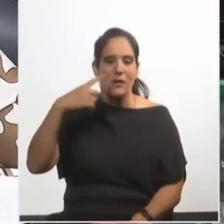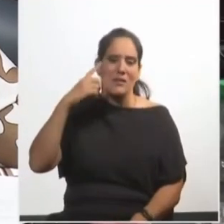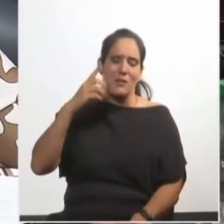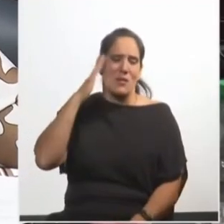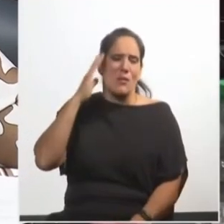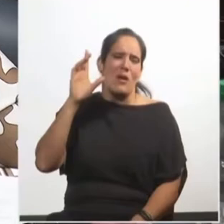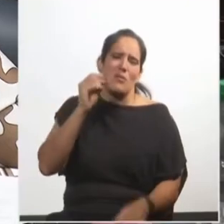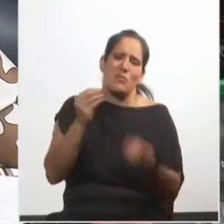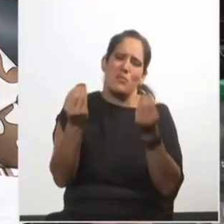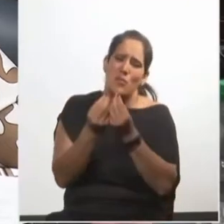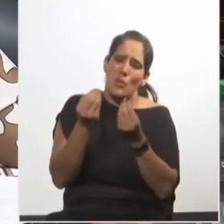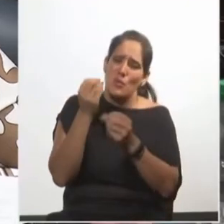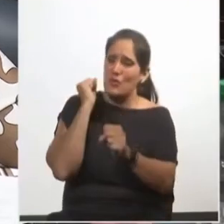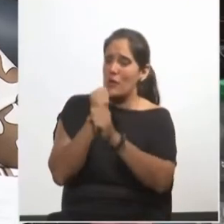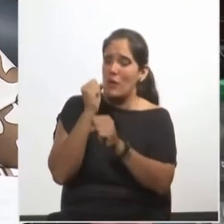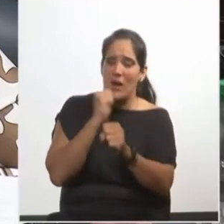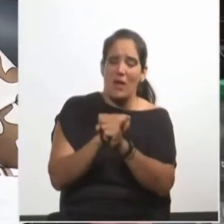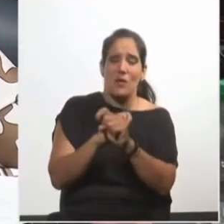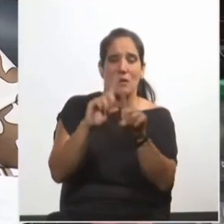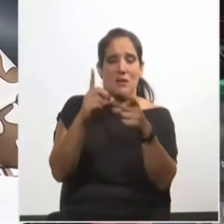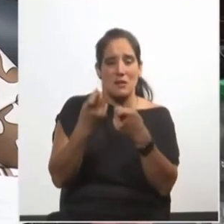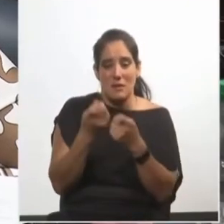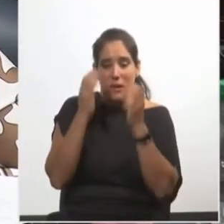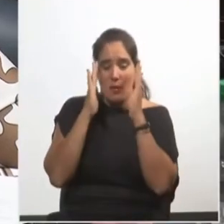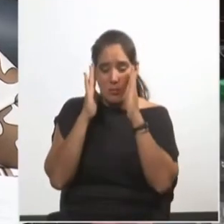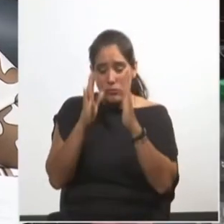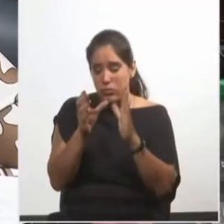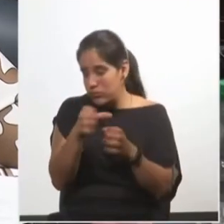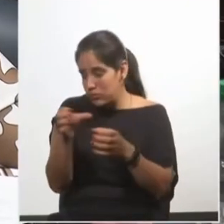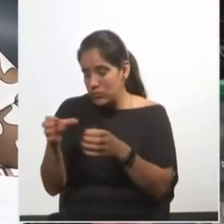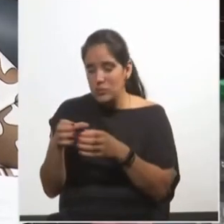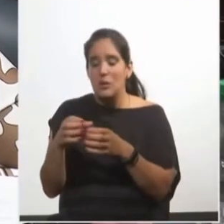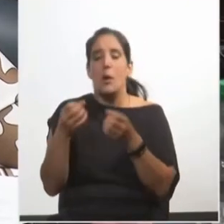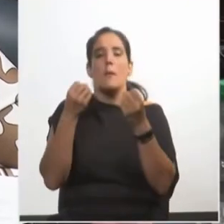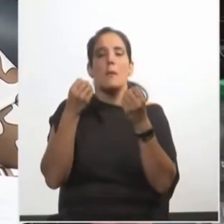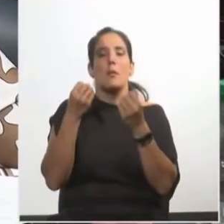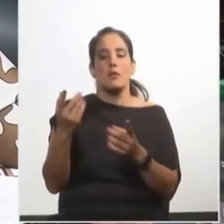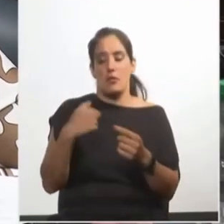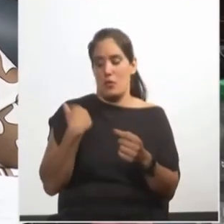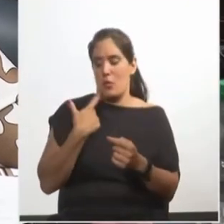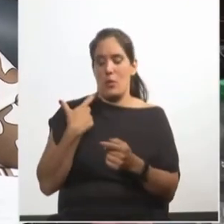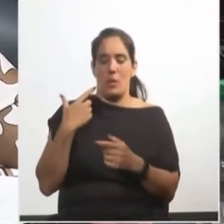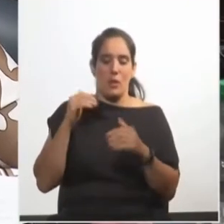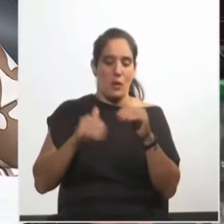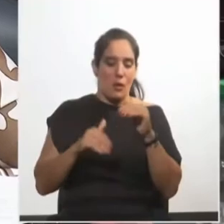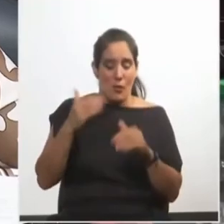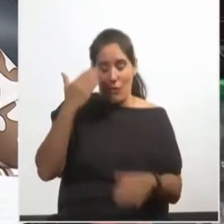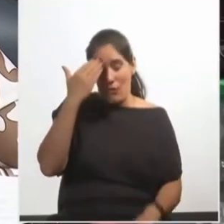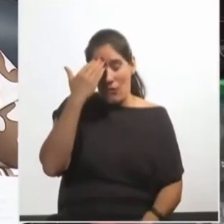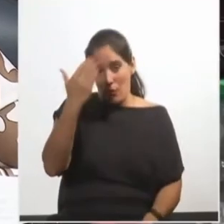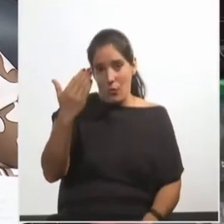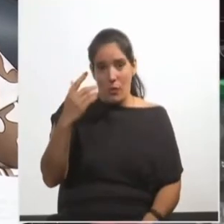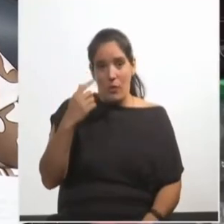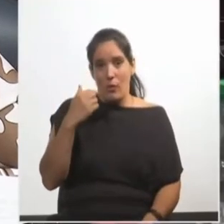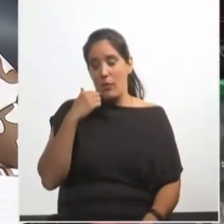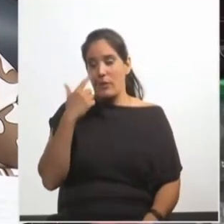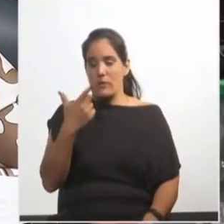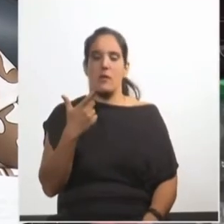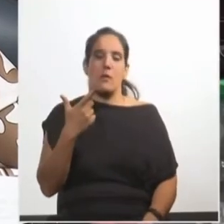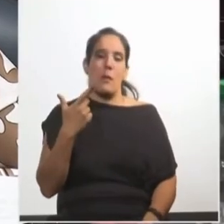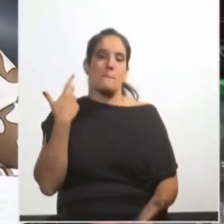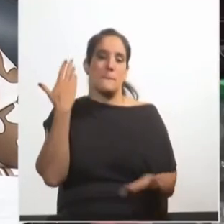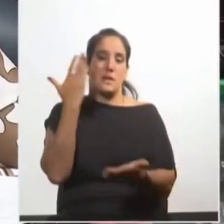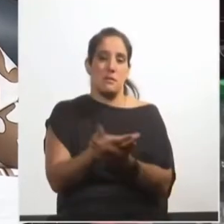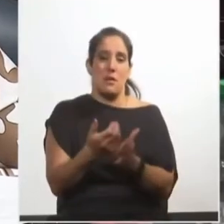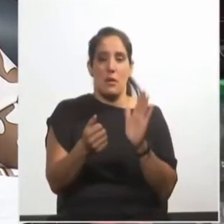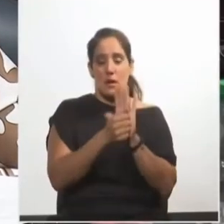de situaciones que ameritarían un tratamiento similar. Por eso nuestra bancada va a presentar un sustitutivo